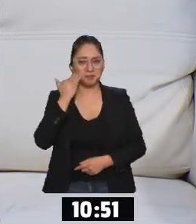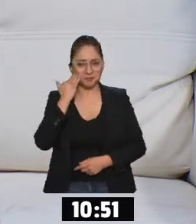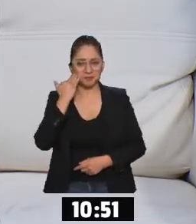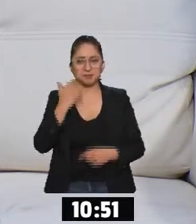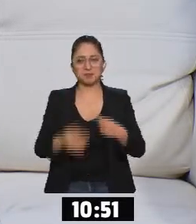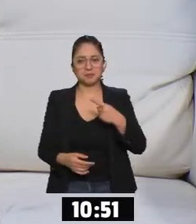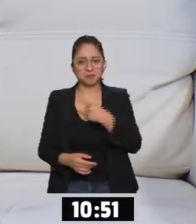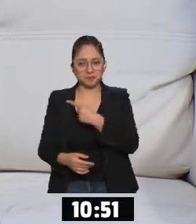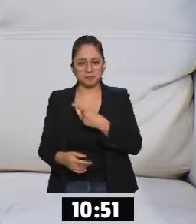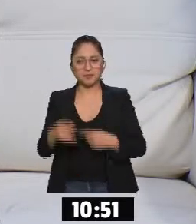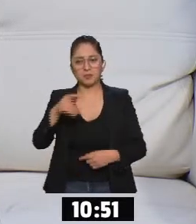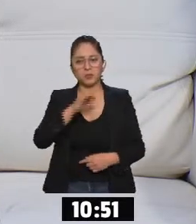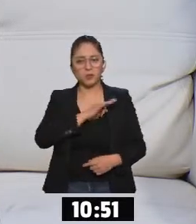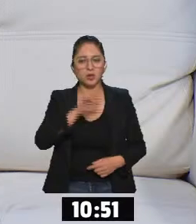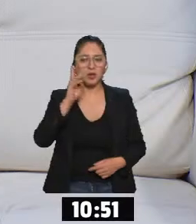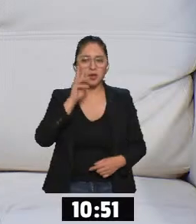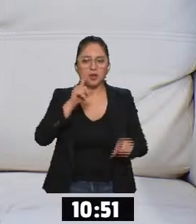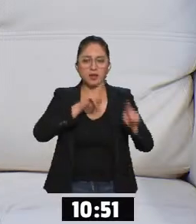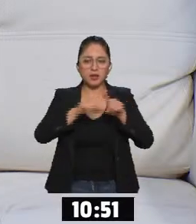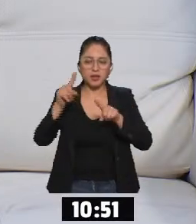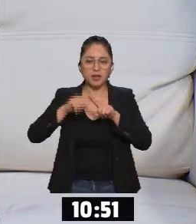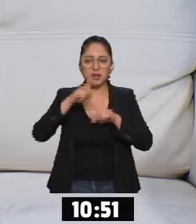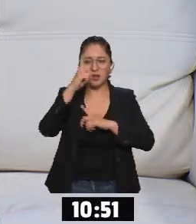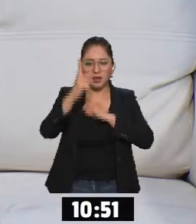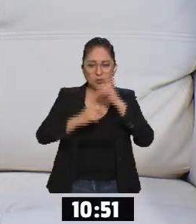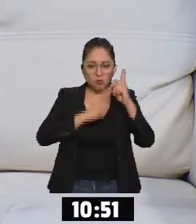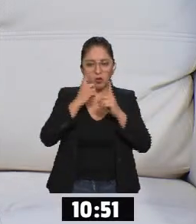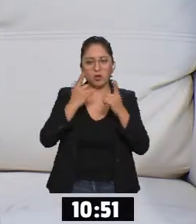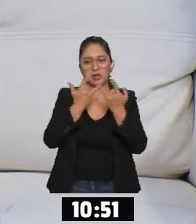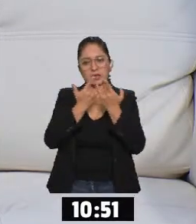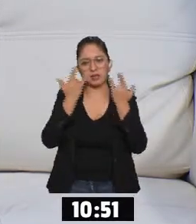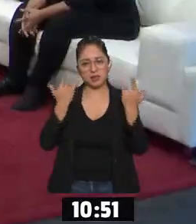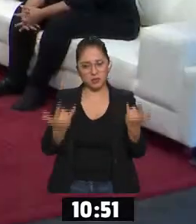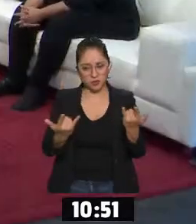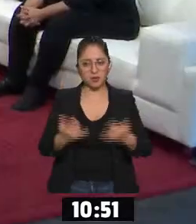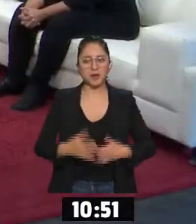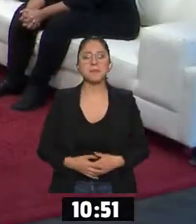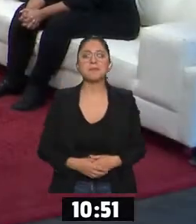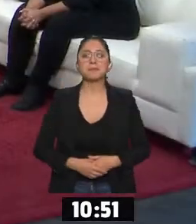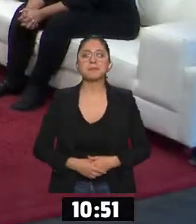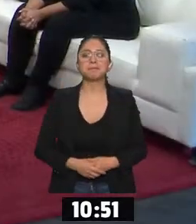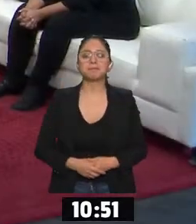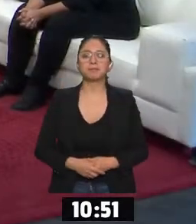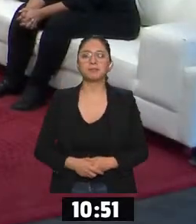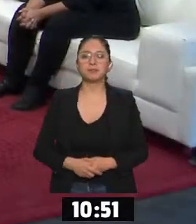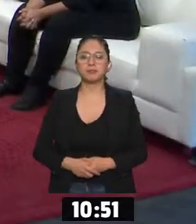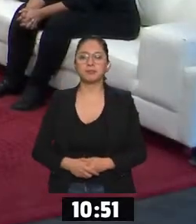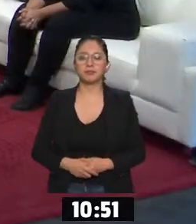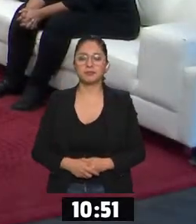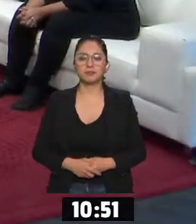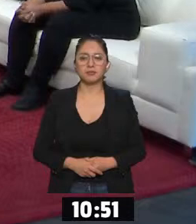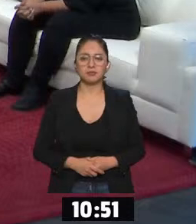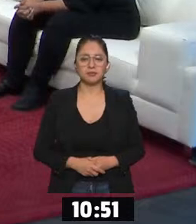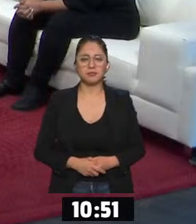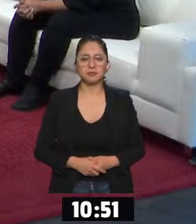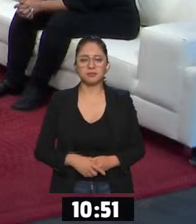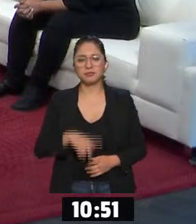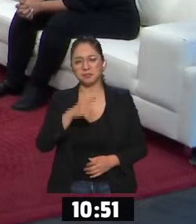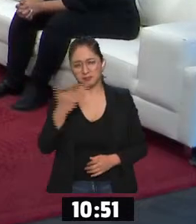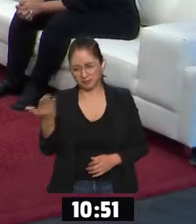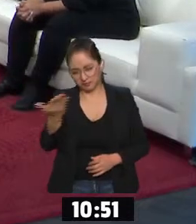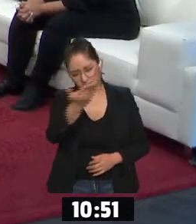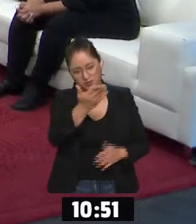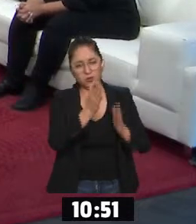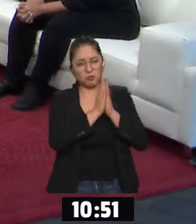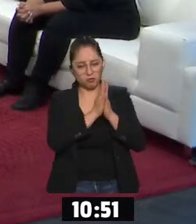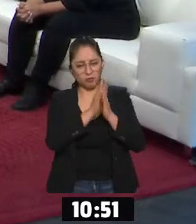Ahí me encuentran. Comparto muchas cosas de deporte, historia y de... Oye, y si ¿sabe qué? Me deja hacer un experimento rápido. Si mandas a corte, por